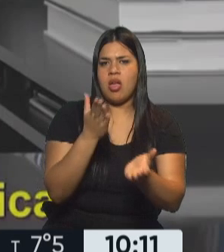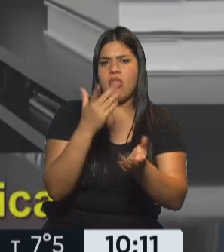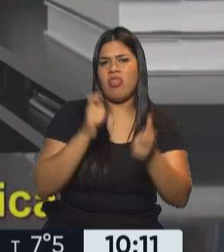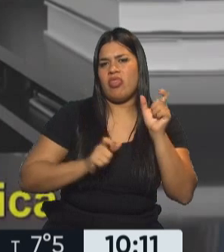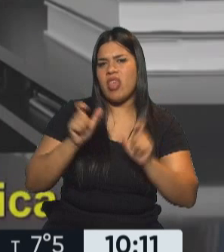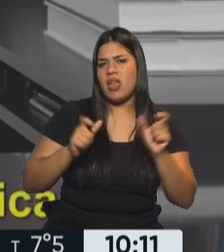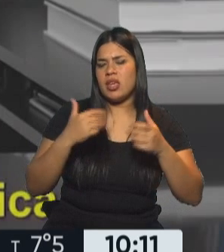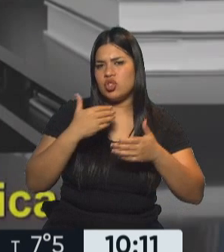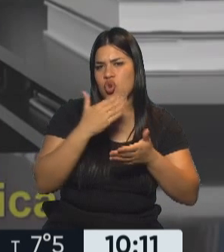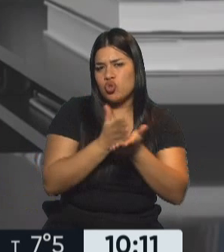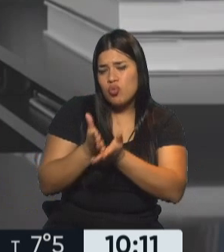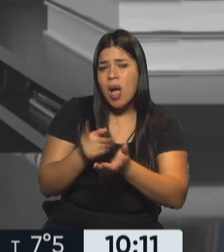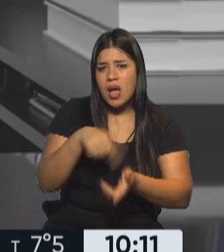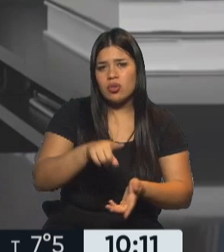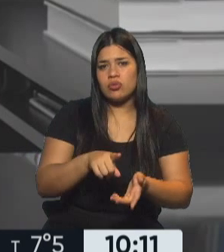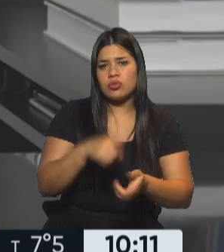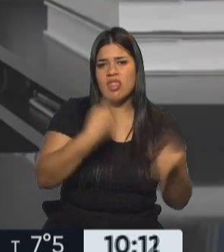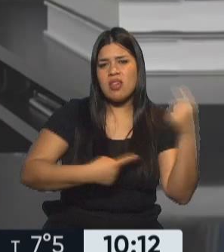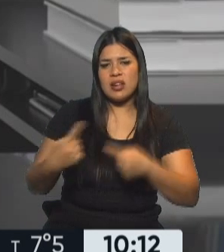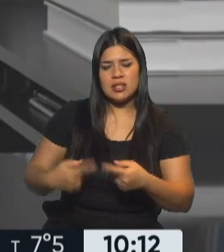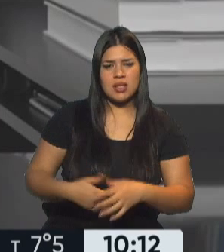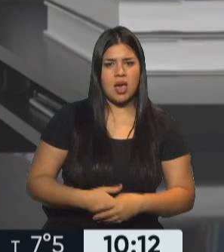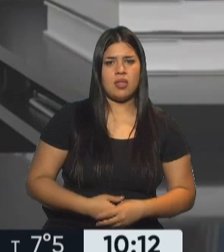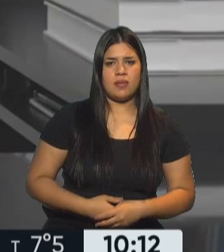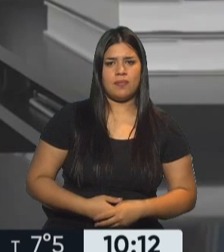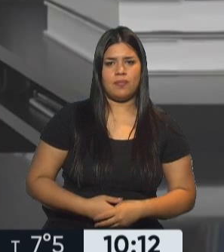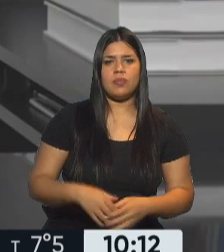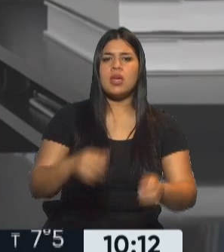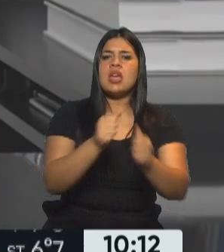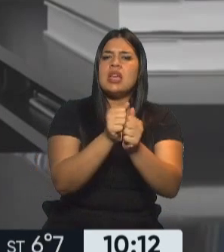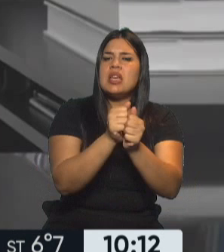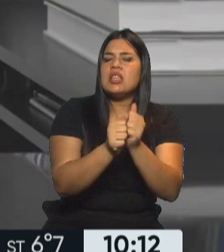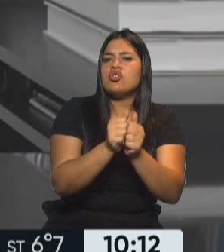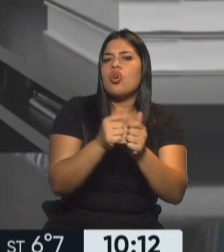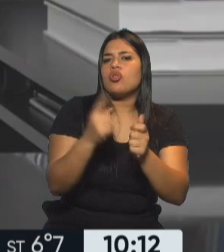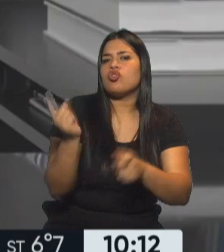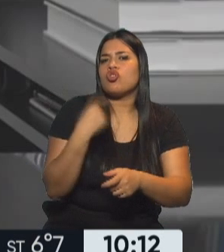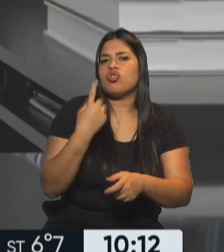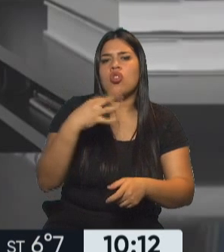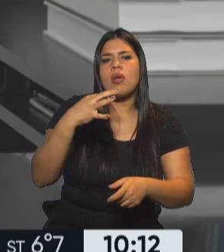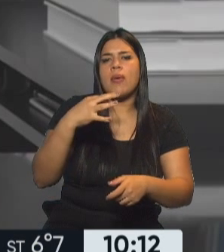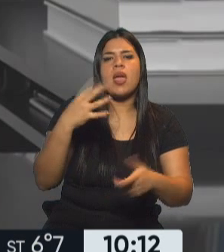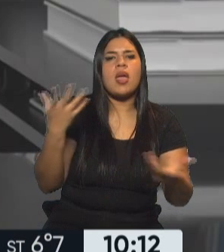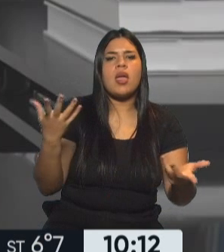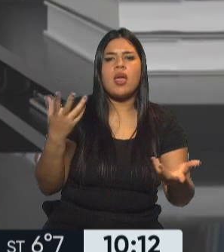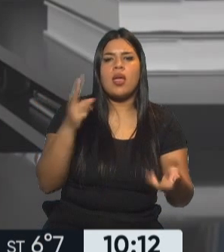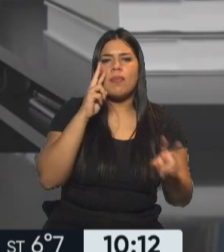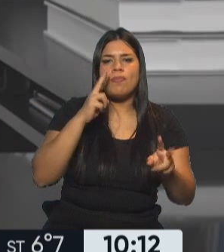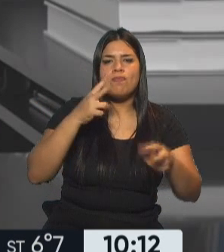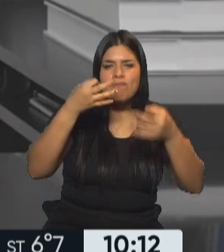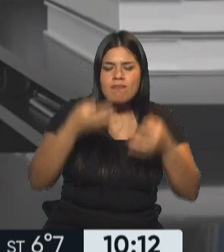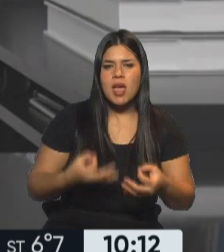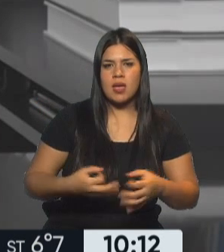convivencia pacífica en la diversidad. La historia debe encontrarnos del lado correcto.